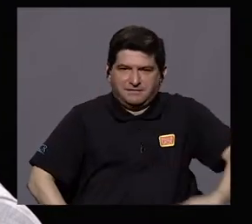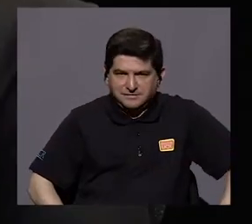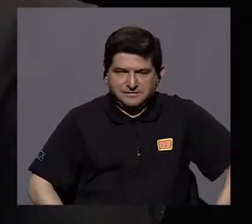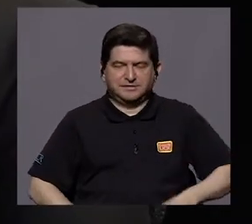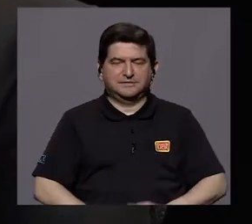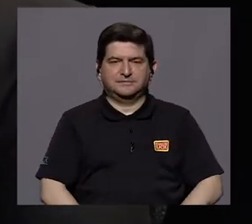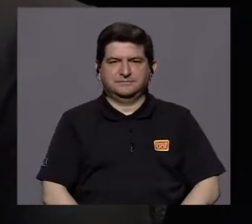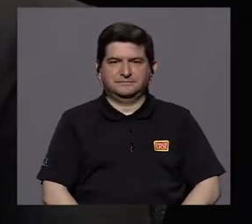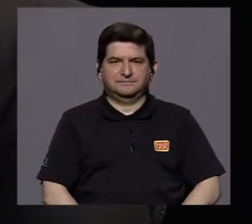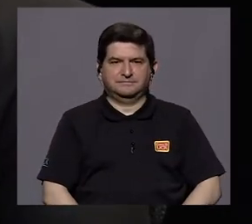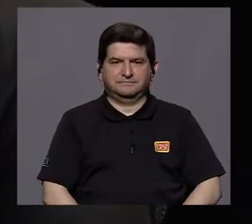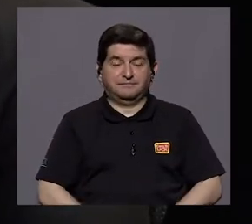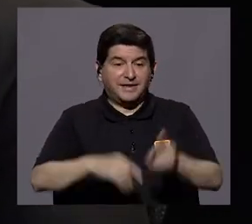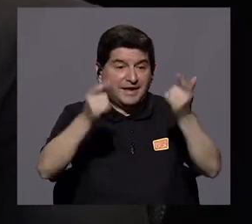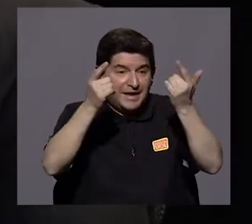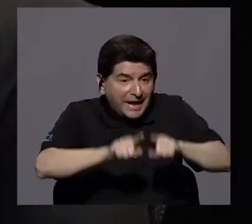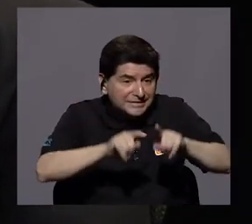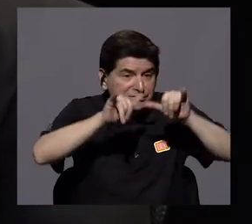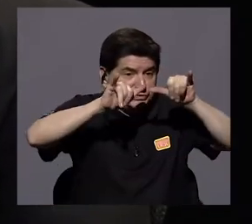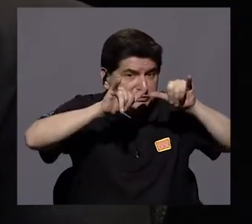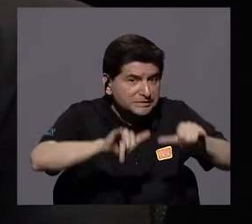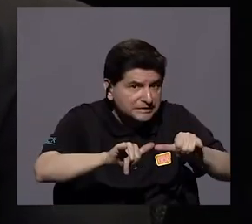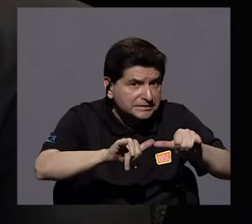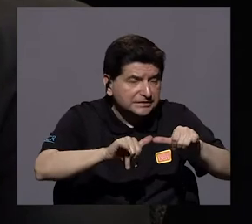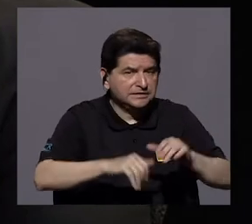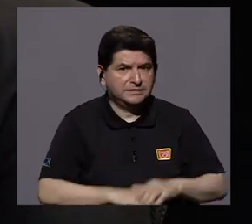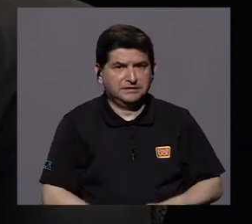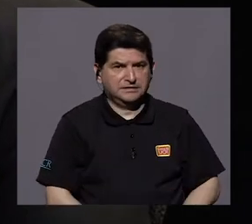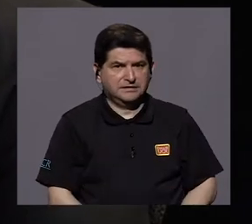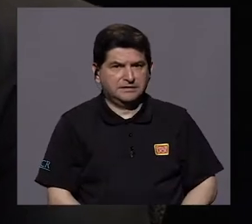Presidencial. Entonces, el hecho de poder mantener